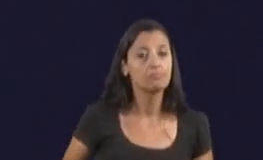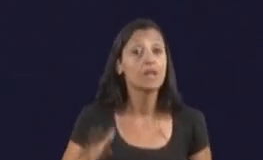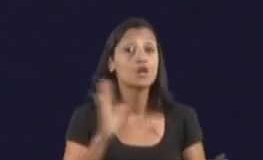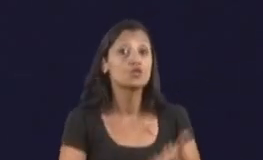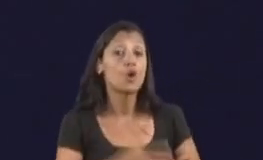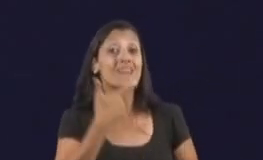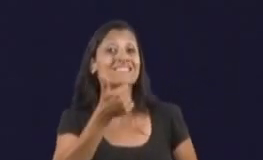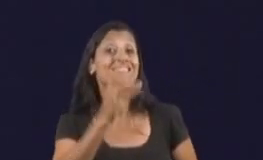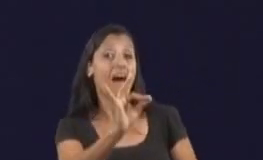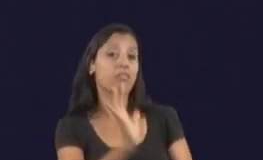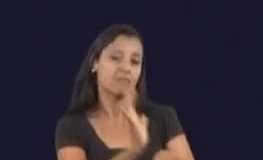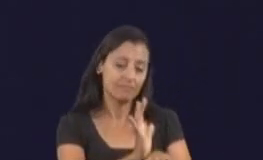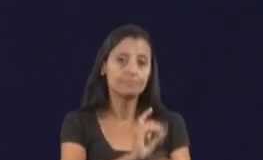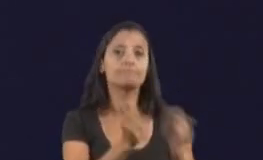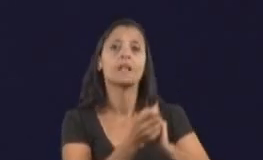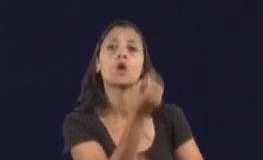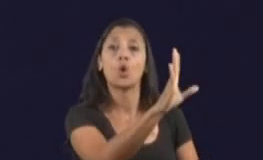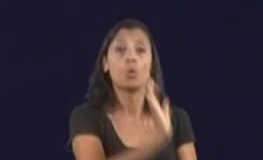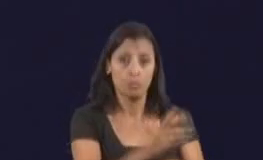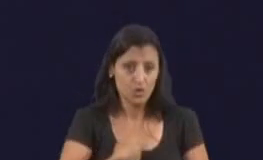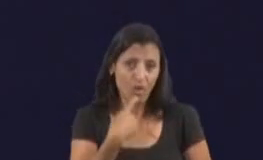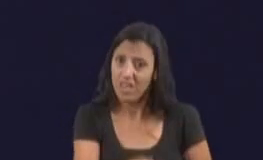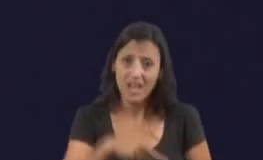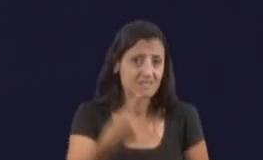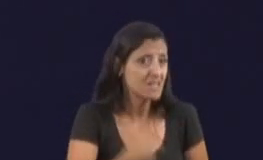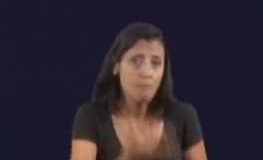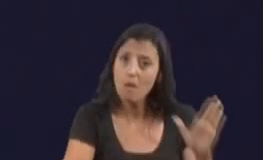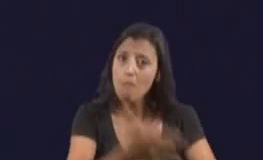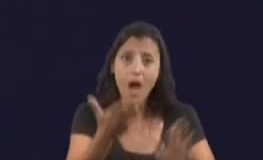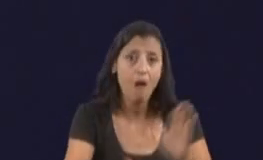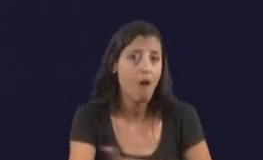SAD para nosotros, yo lo dije siempre, va a terminar siendo una realidad más tarde o más temprano, porque